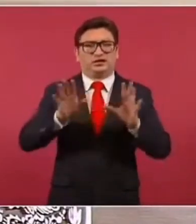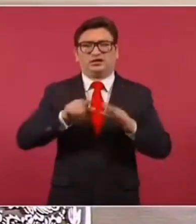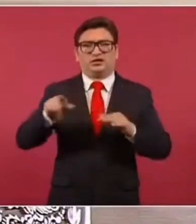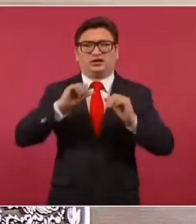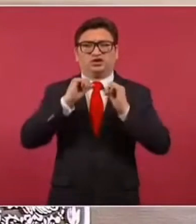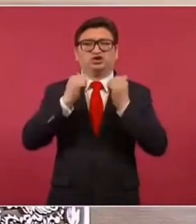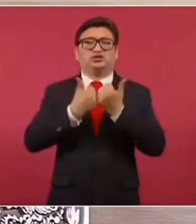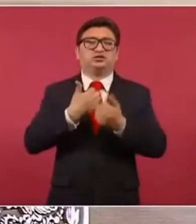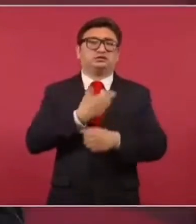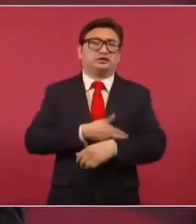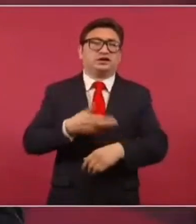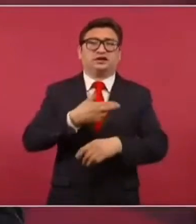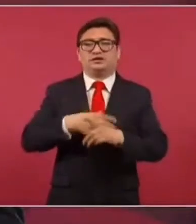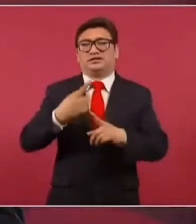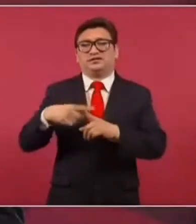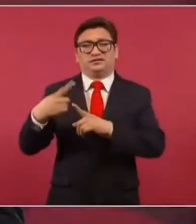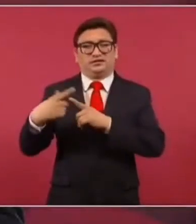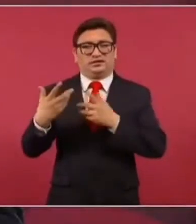burocráticos